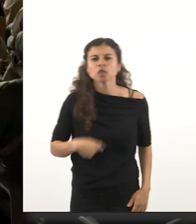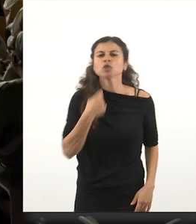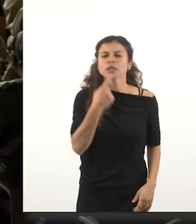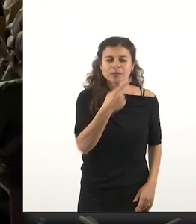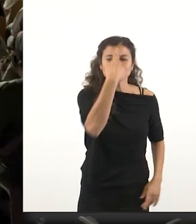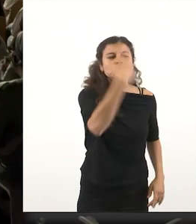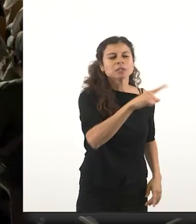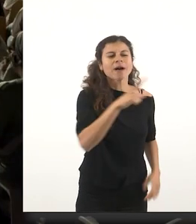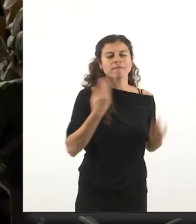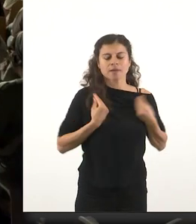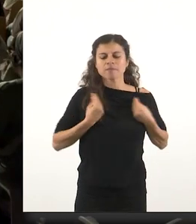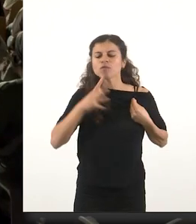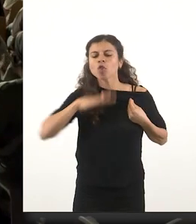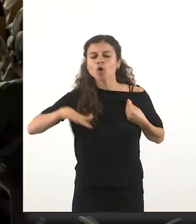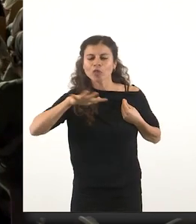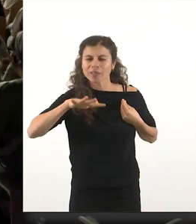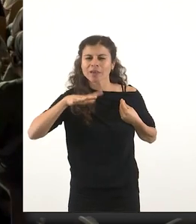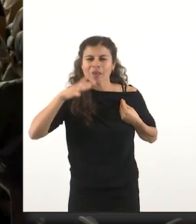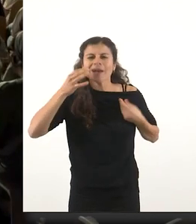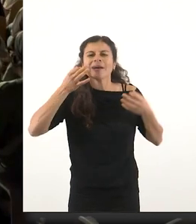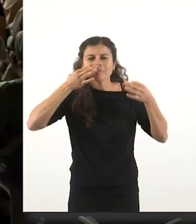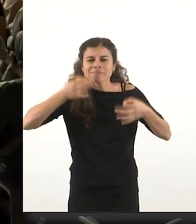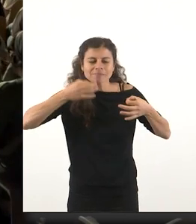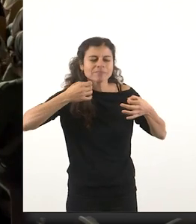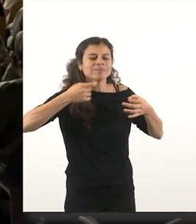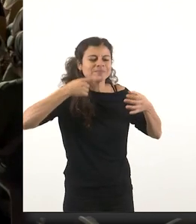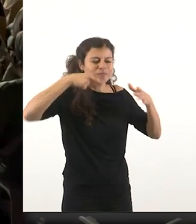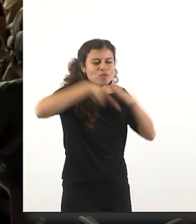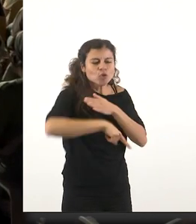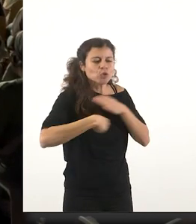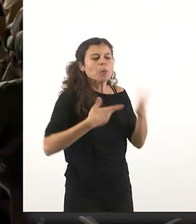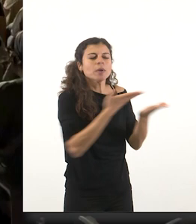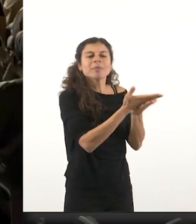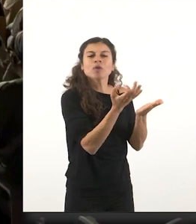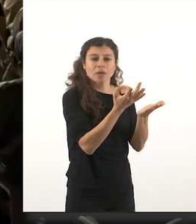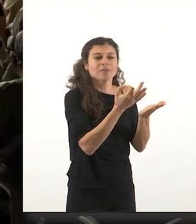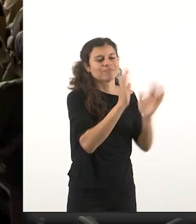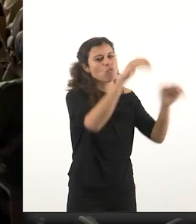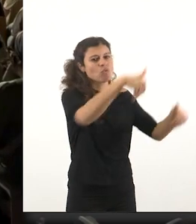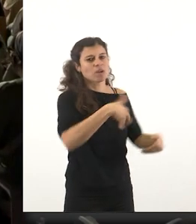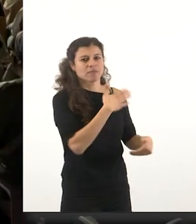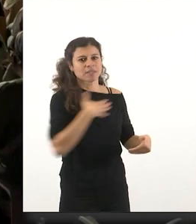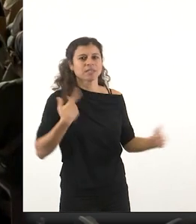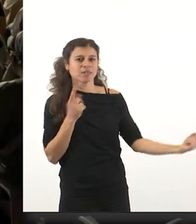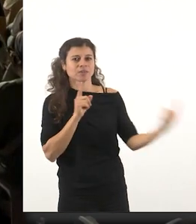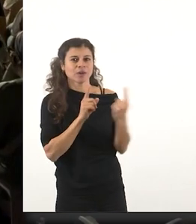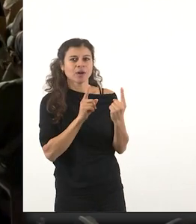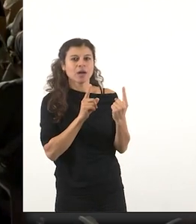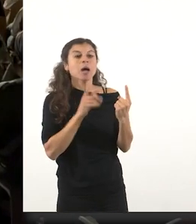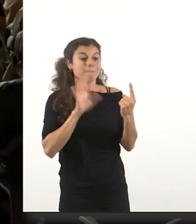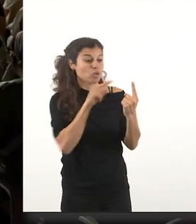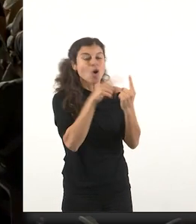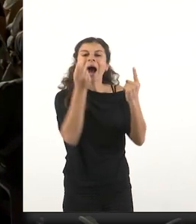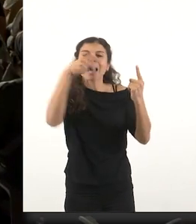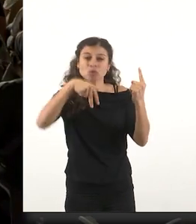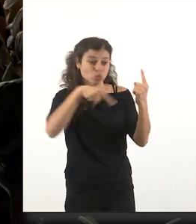dónde vivo? ¿Qué le estoy pidiendo en el fondo? Quiero que vuelva, pero no quiero que vuelva Antonio, el que yo me acaba de tratar así en el parque, sino el